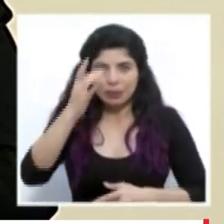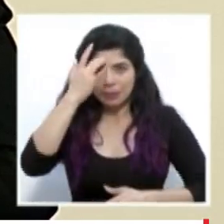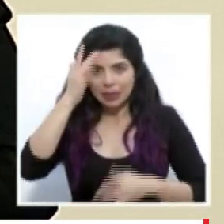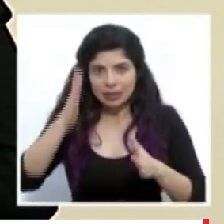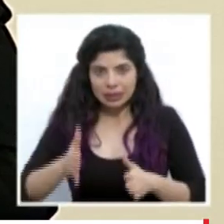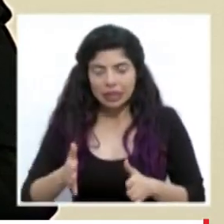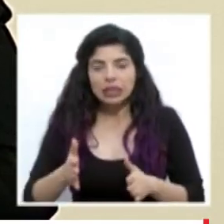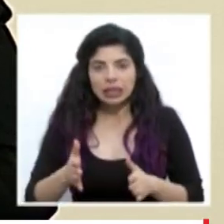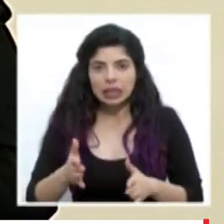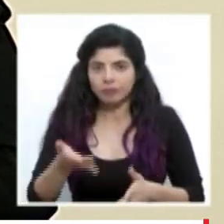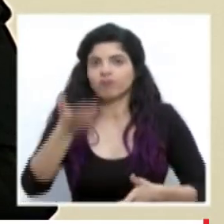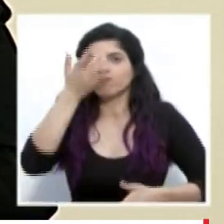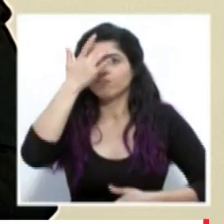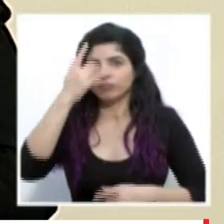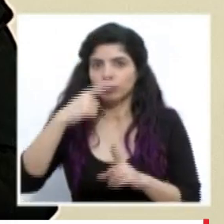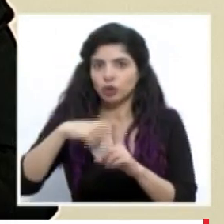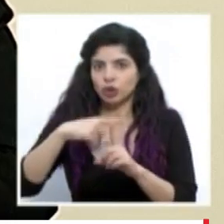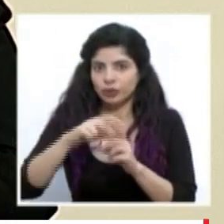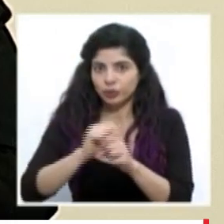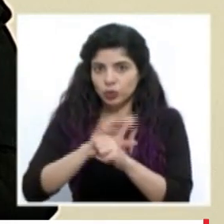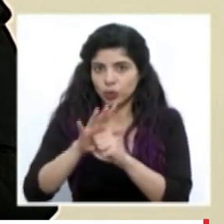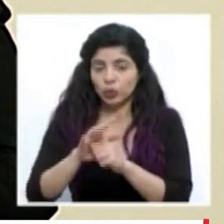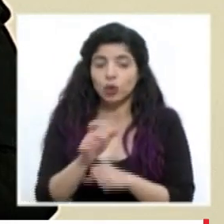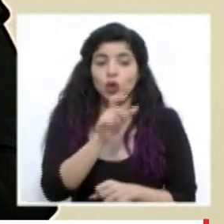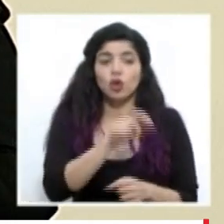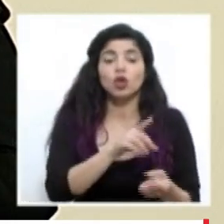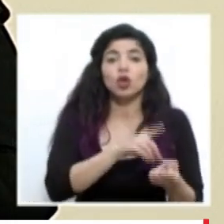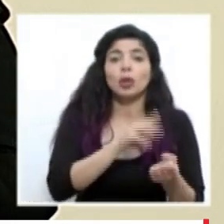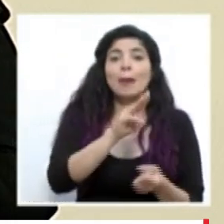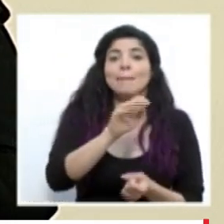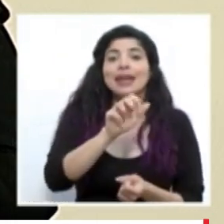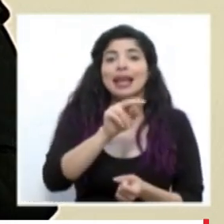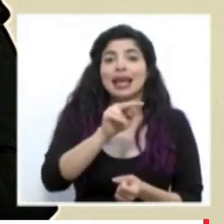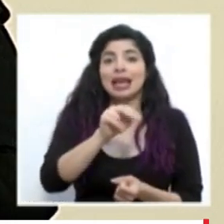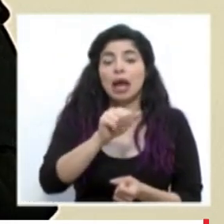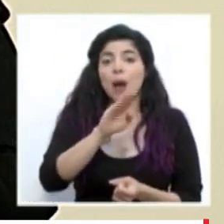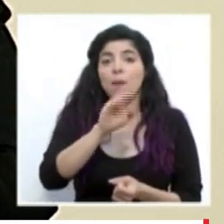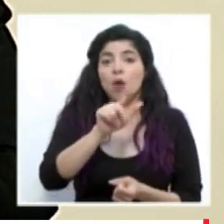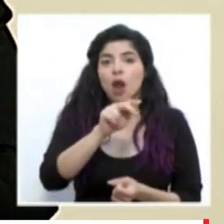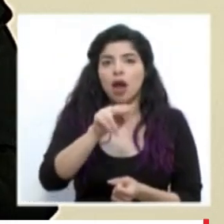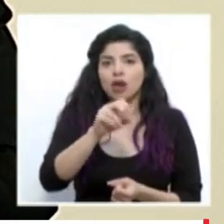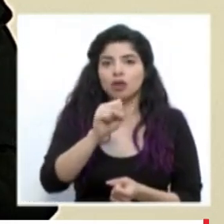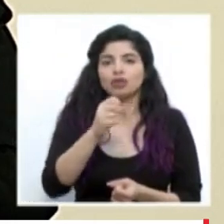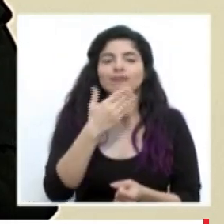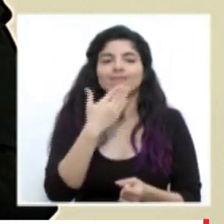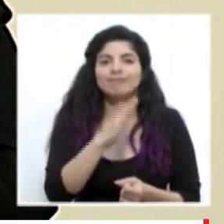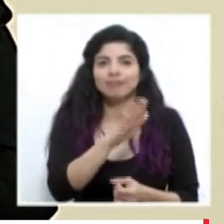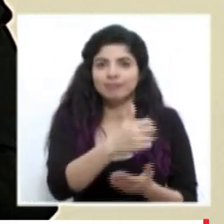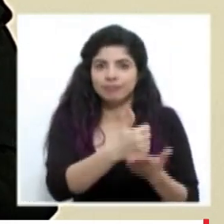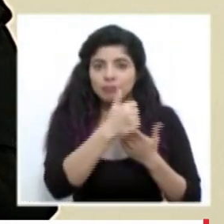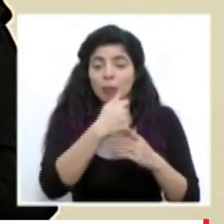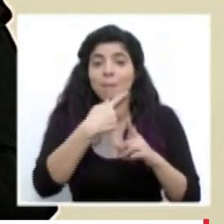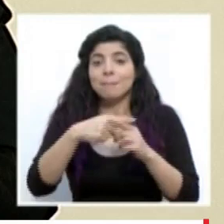conjunto con la dirección del hospital y con la doctora Milena Bolaños, a quien le agradezco muchísimo la ayuda, y con